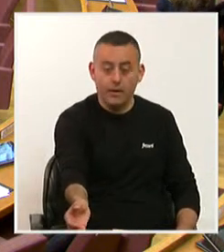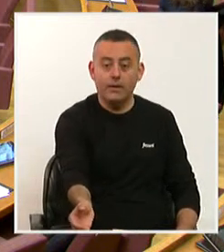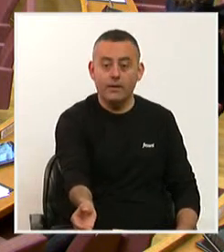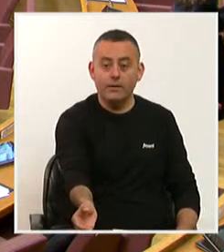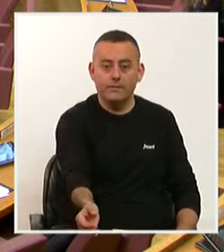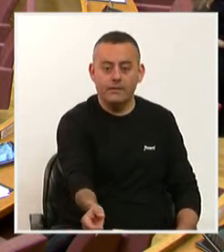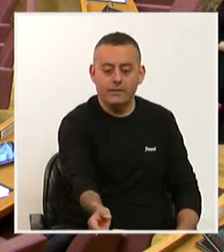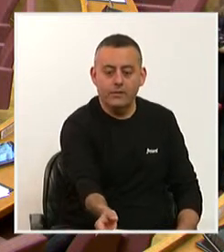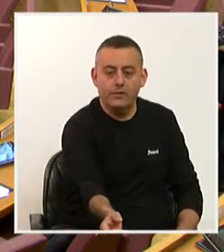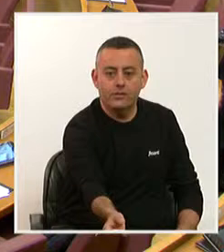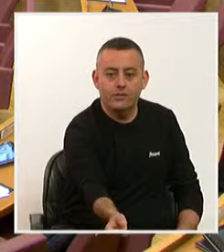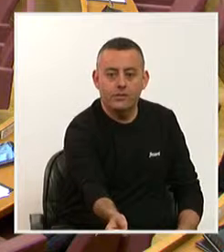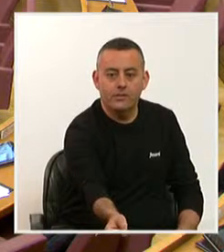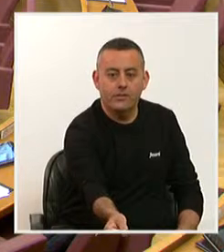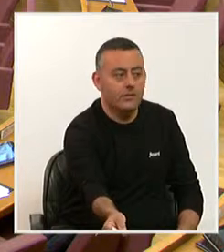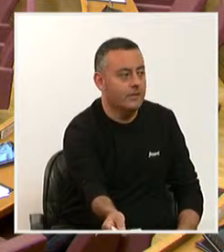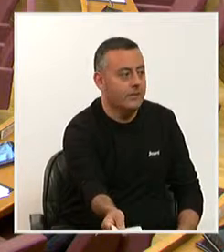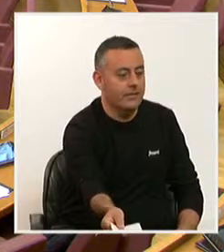al